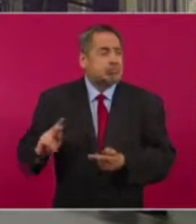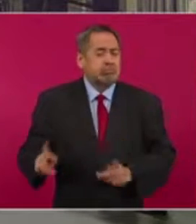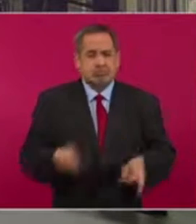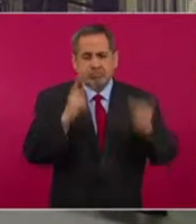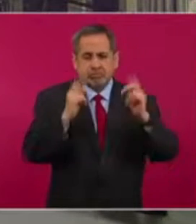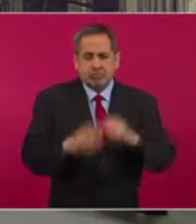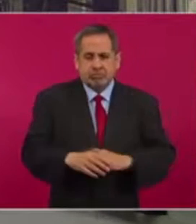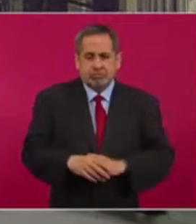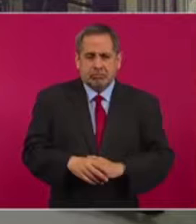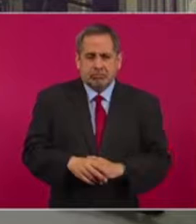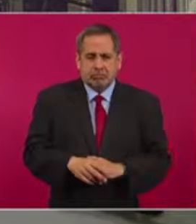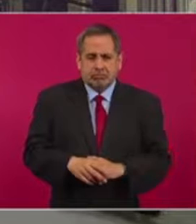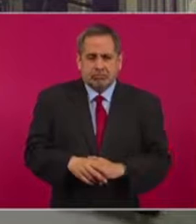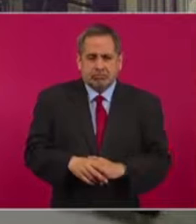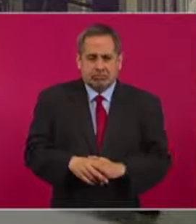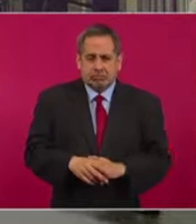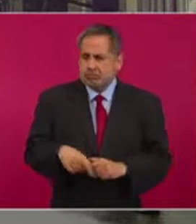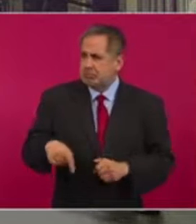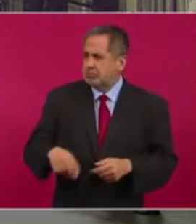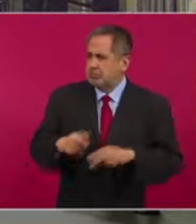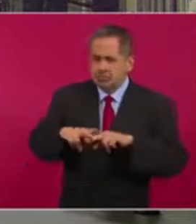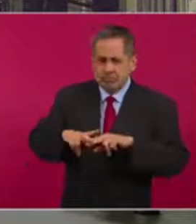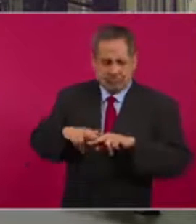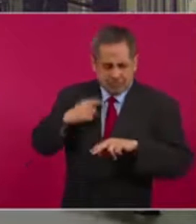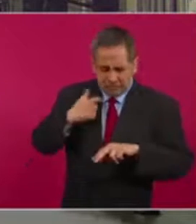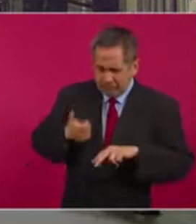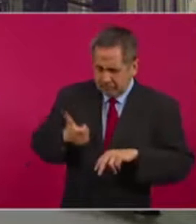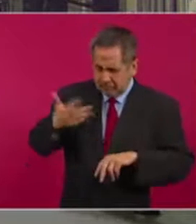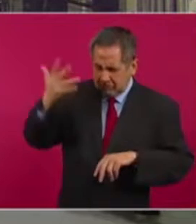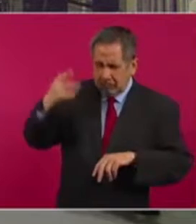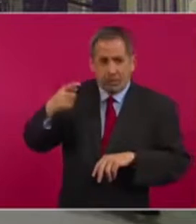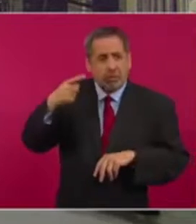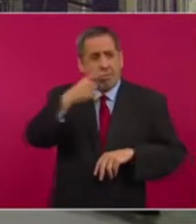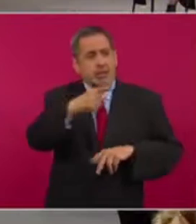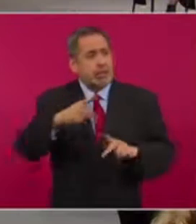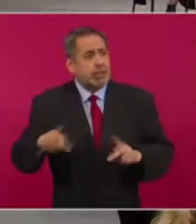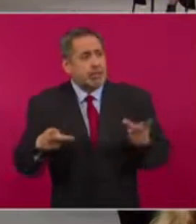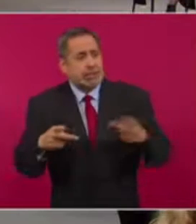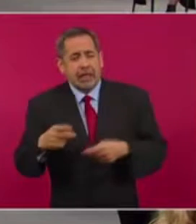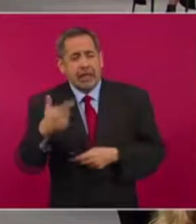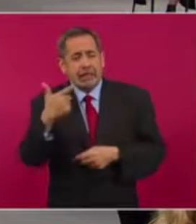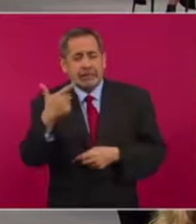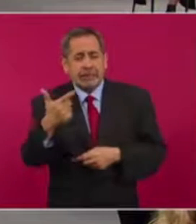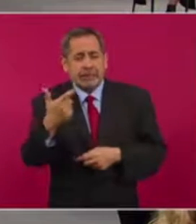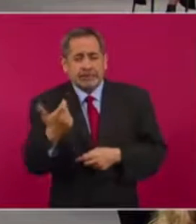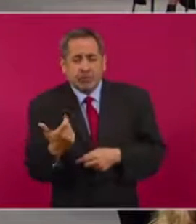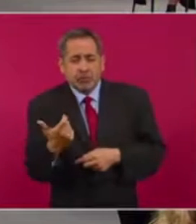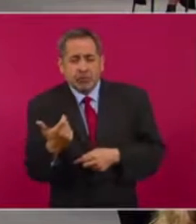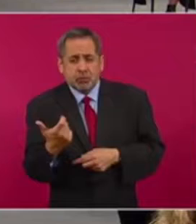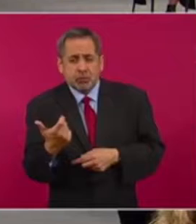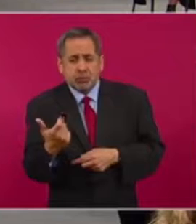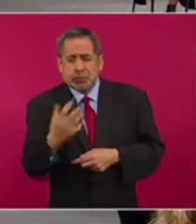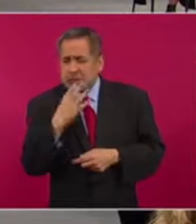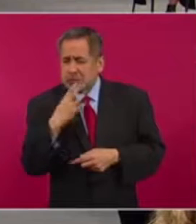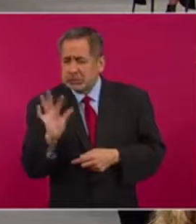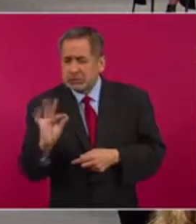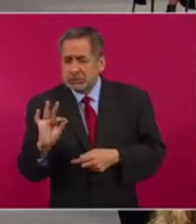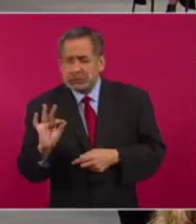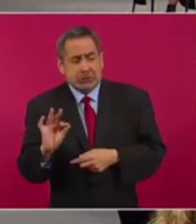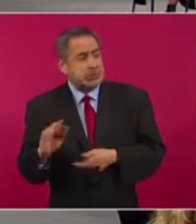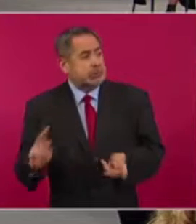Hasta cuesta más. Ah, no, esto cuesta más. ¿Sí? 7 pesos Sí. o algo así el metro